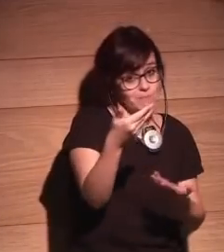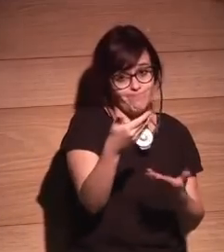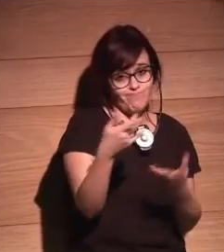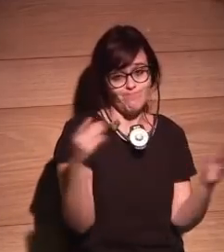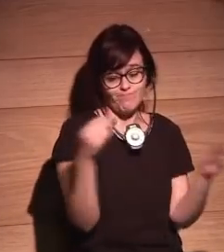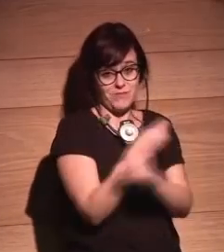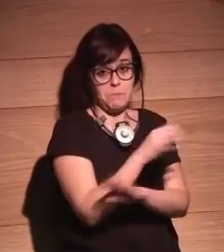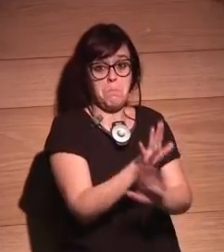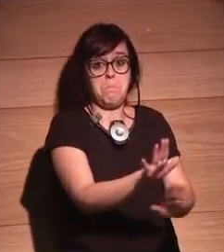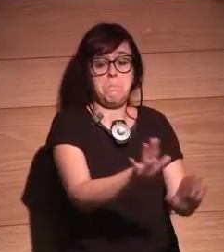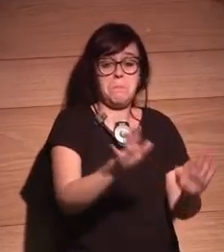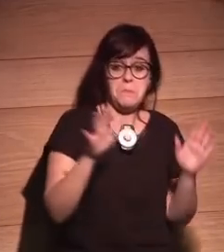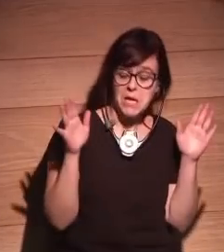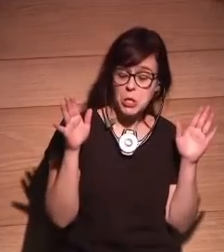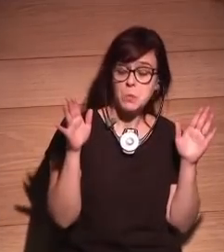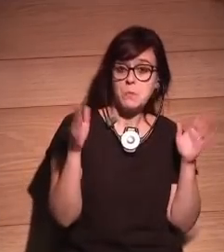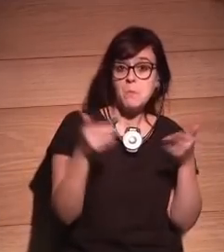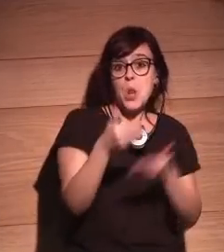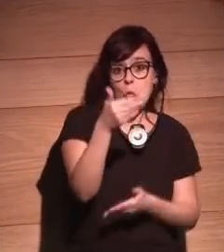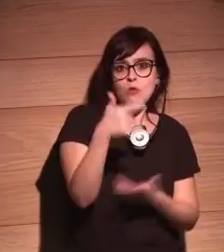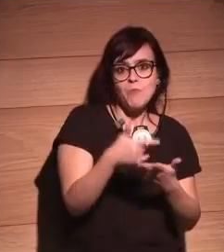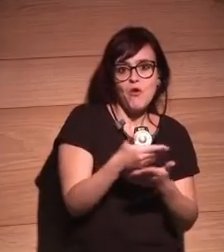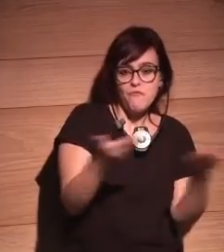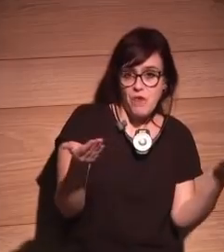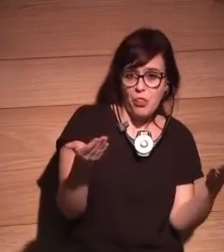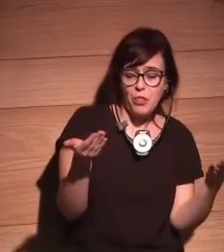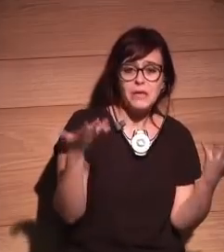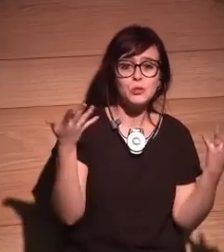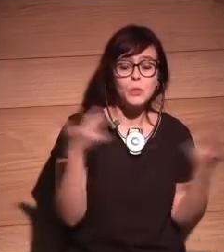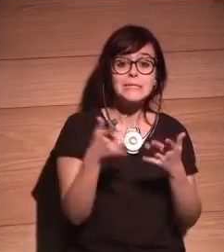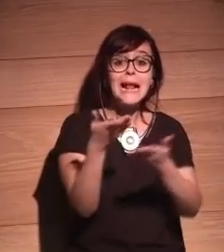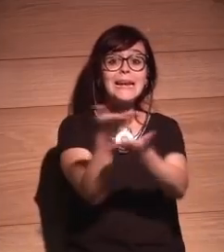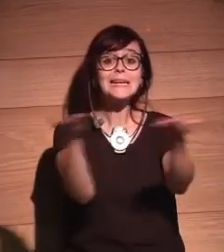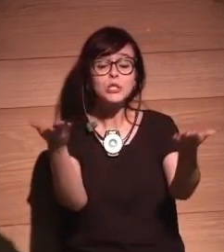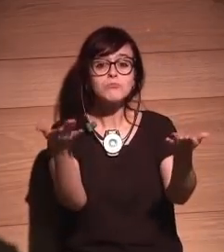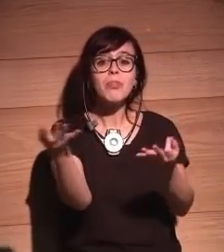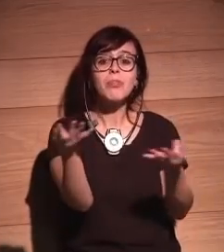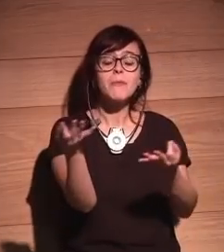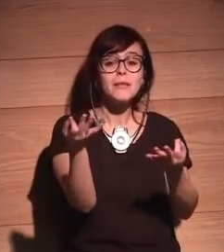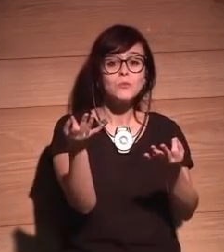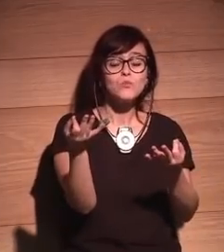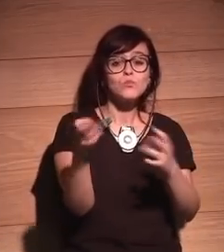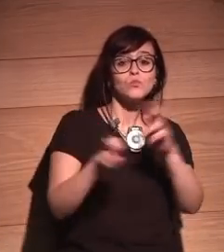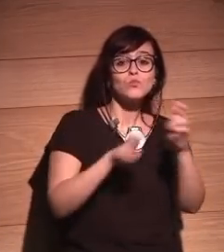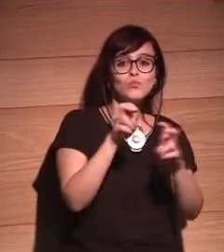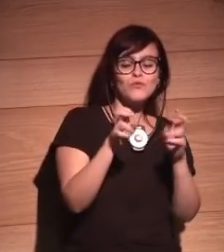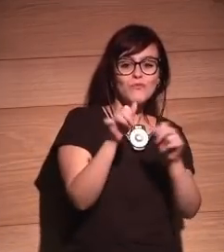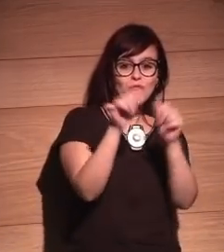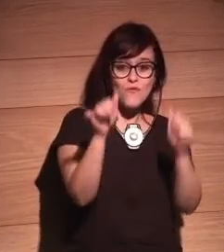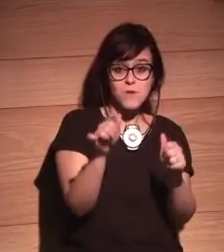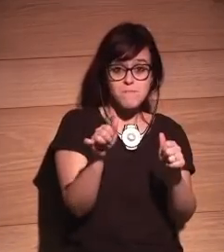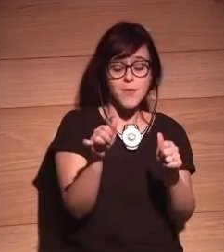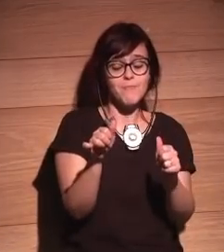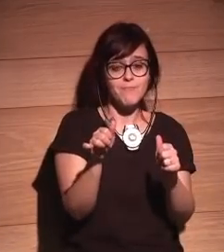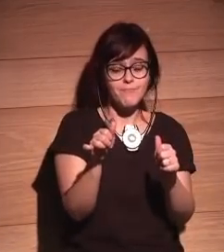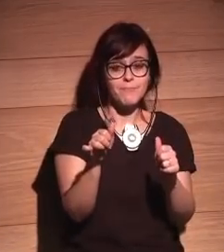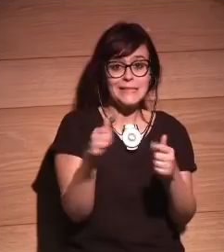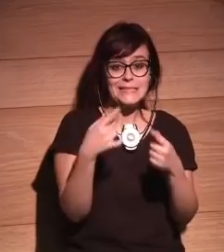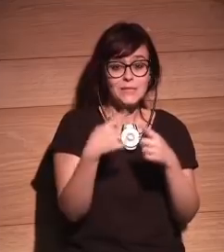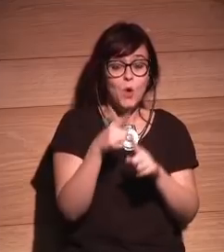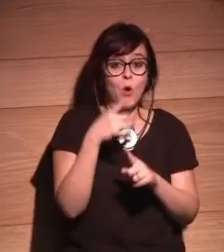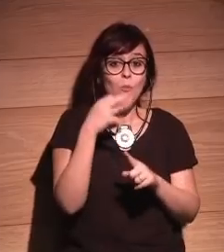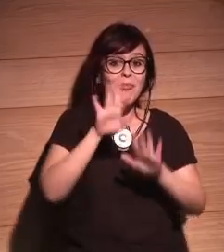un periódico de confianza. Y para los demás hay que tratar de buscar formas